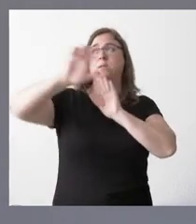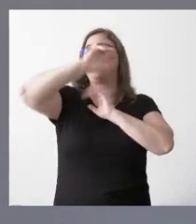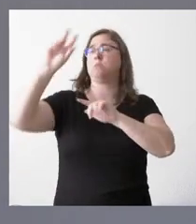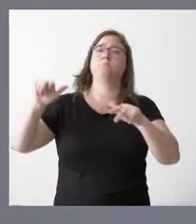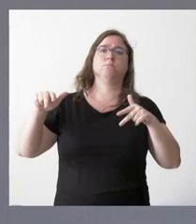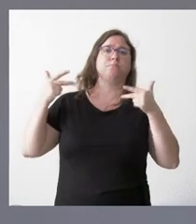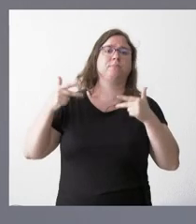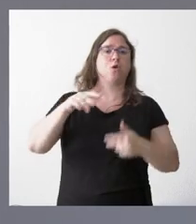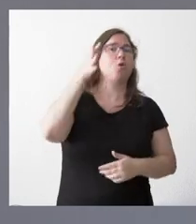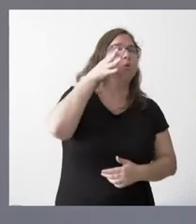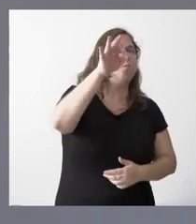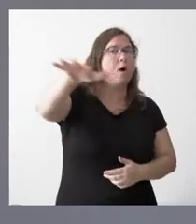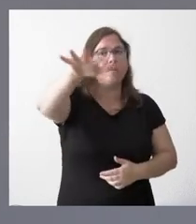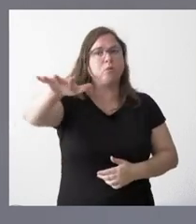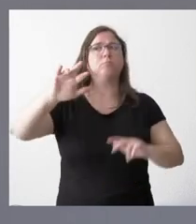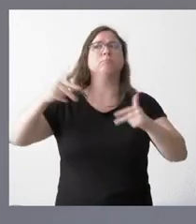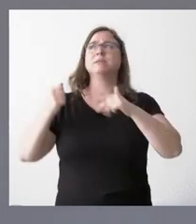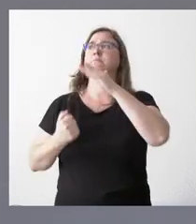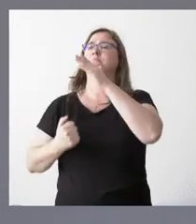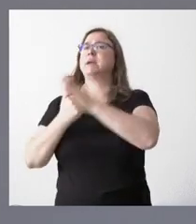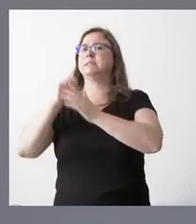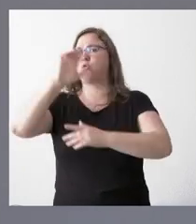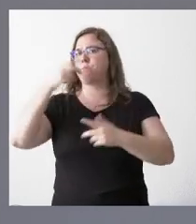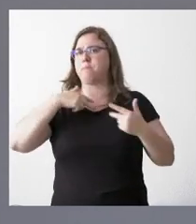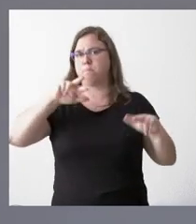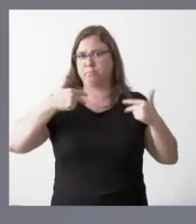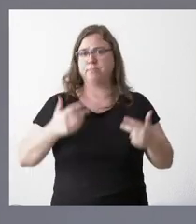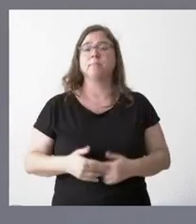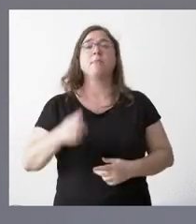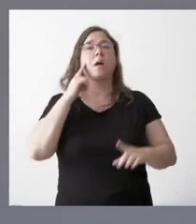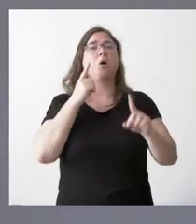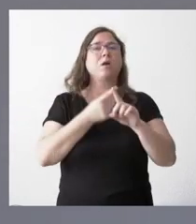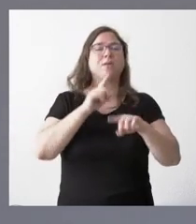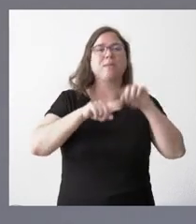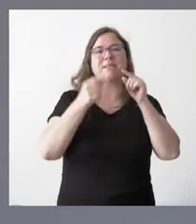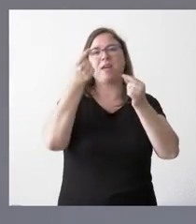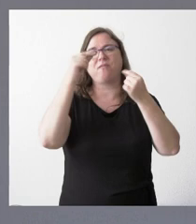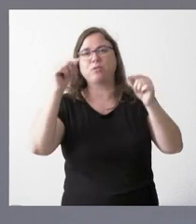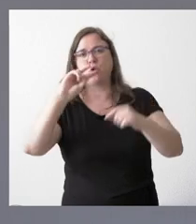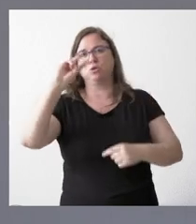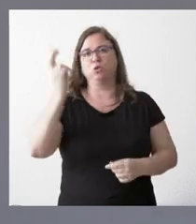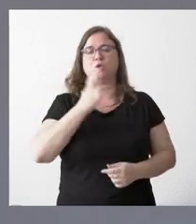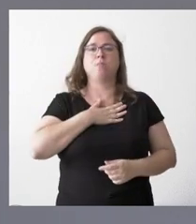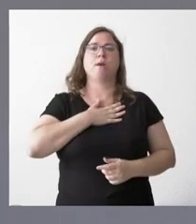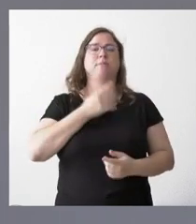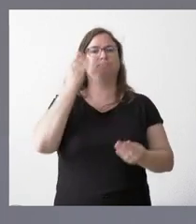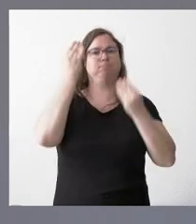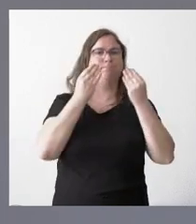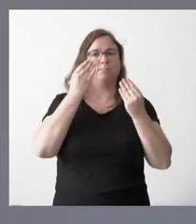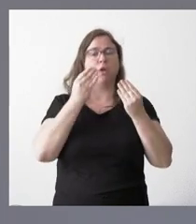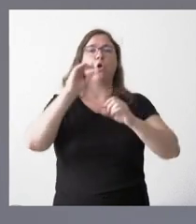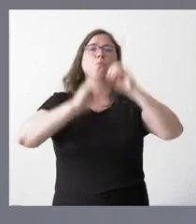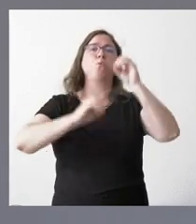esas localidades, más allá de otros factores y otros elementos que permitan considerar la modulación del